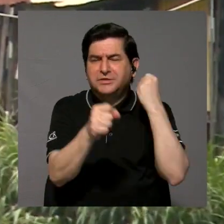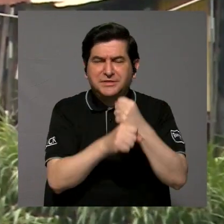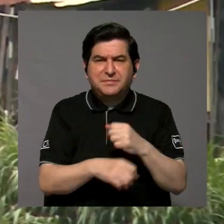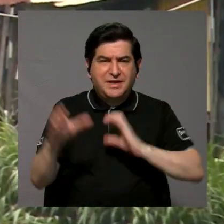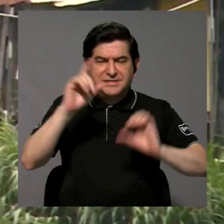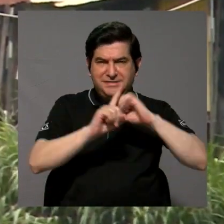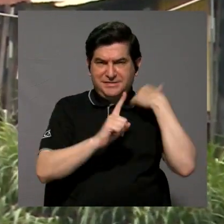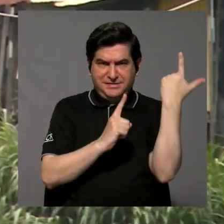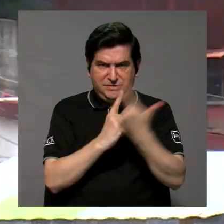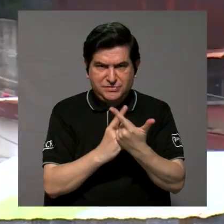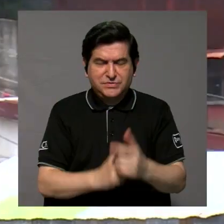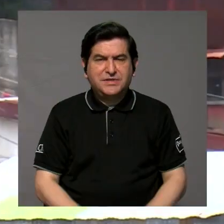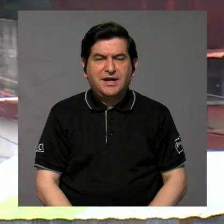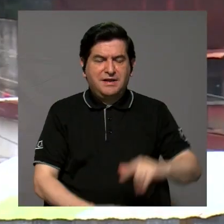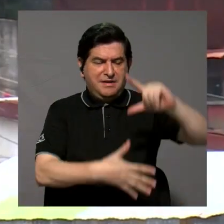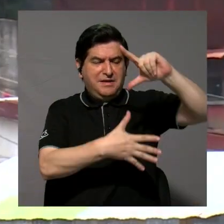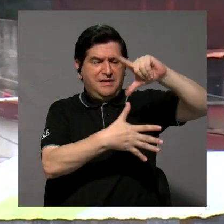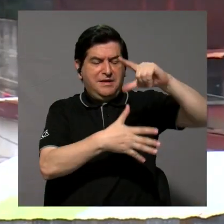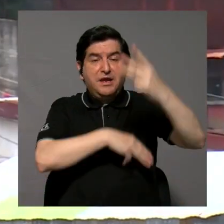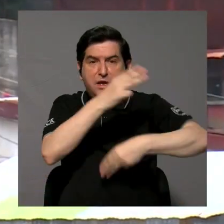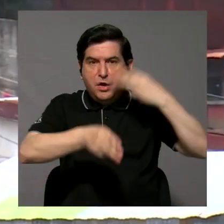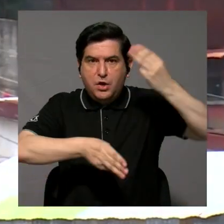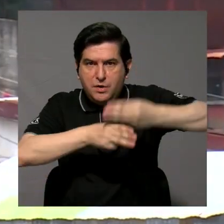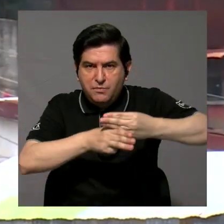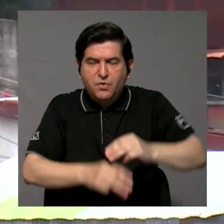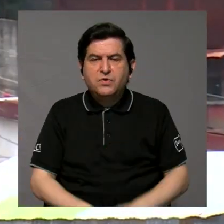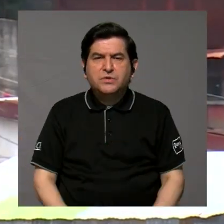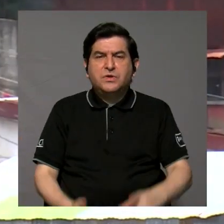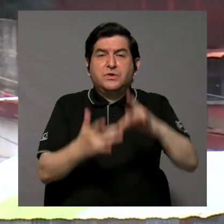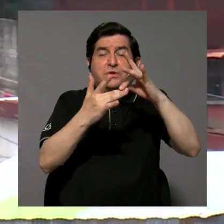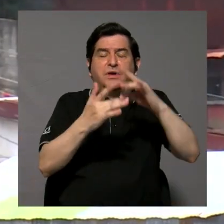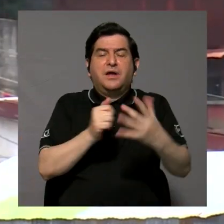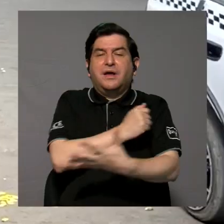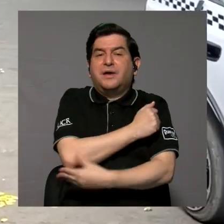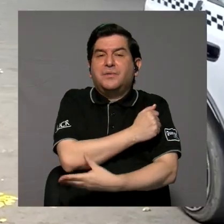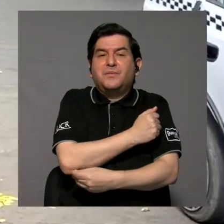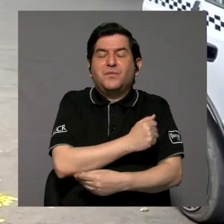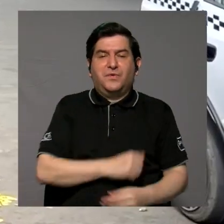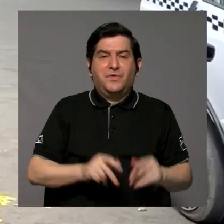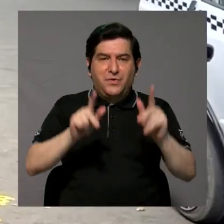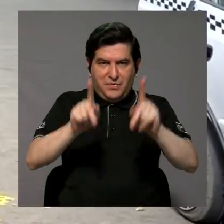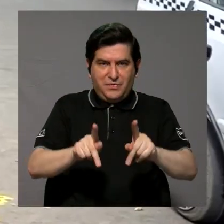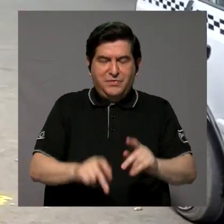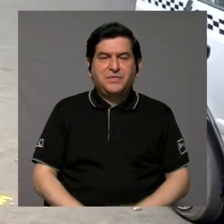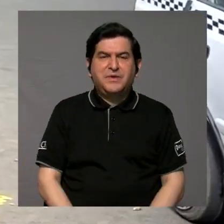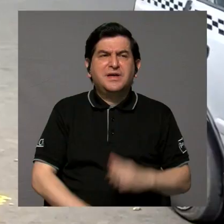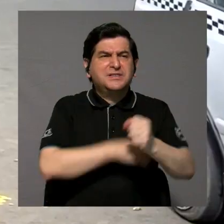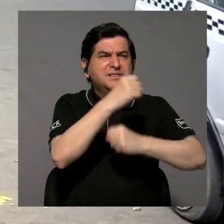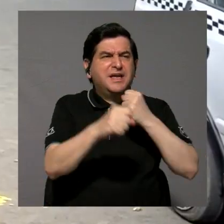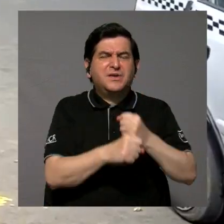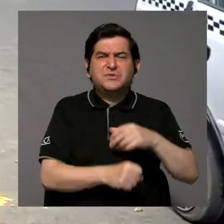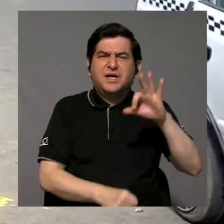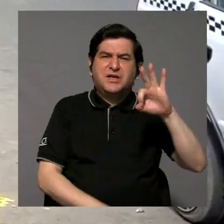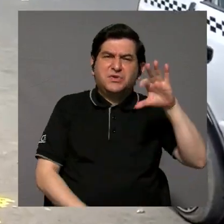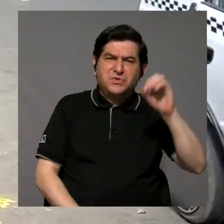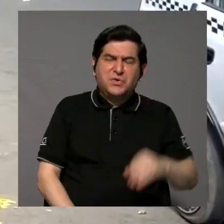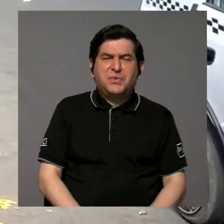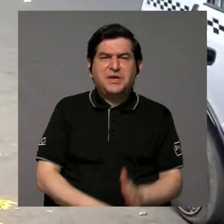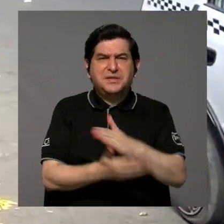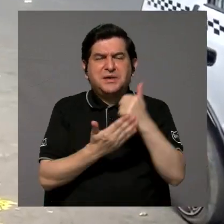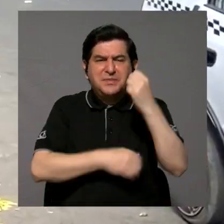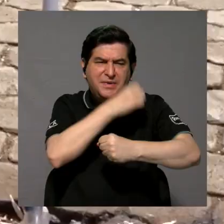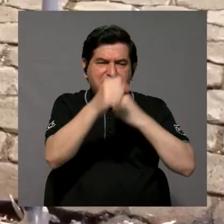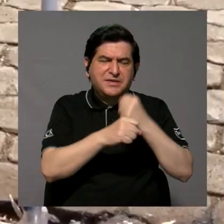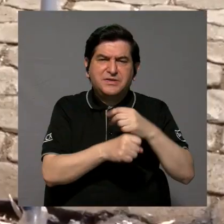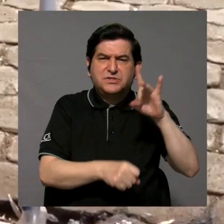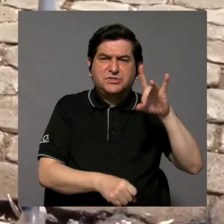en las ciencias sociales de América Latina y en el mundo, nos especializamos en los pobres, ¿verdad? Es decir, toda la década de los 90, buena parte de los